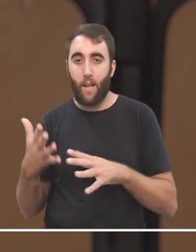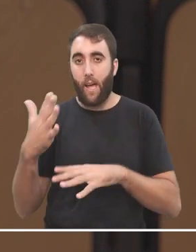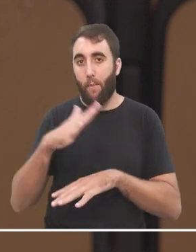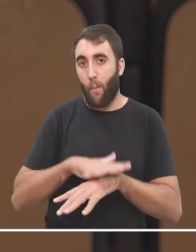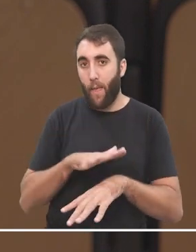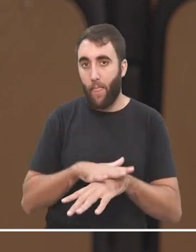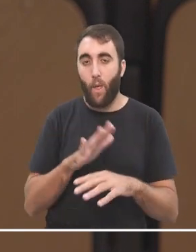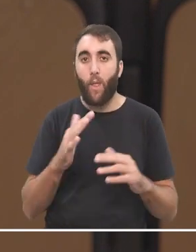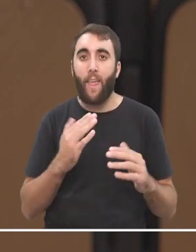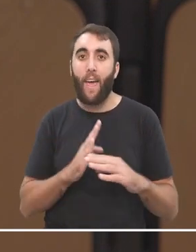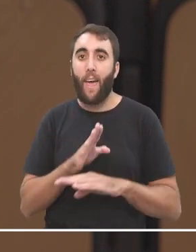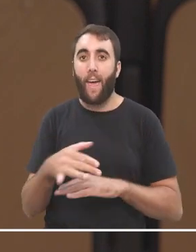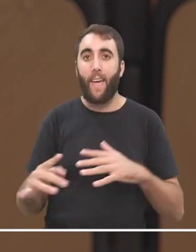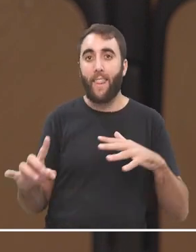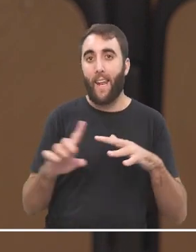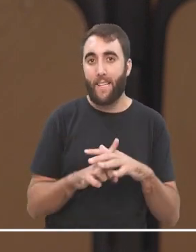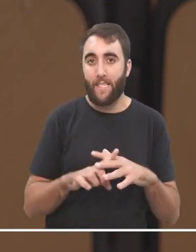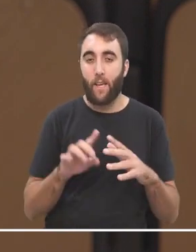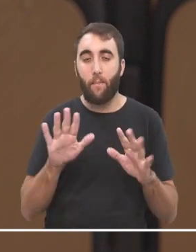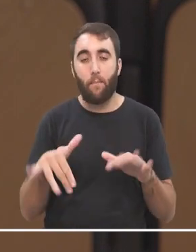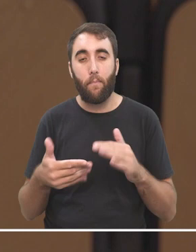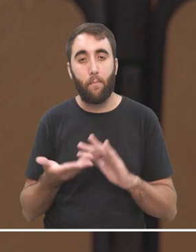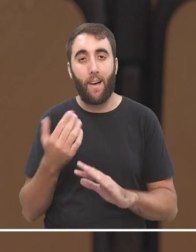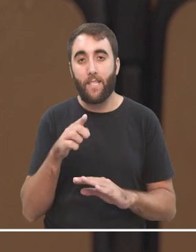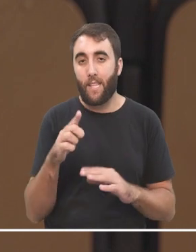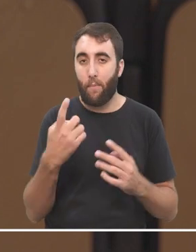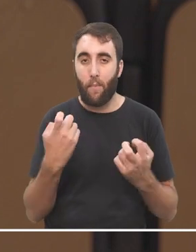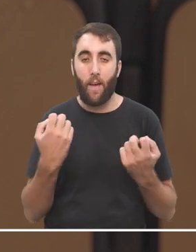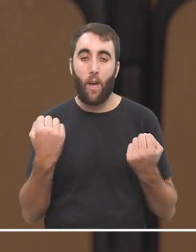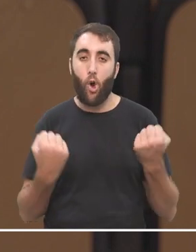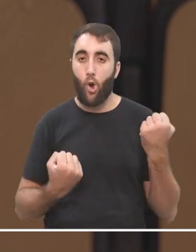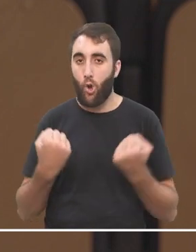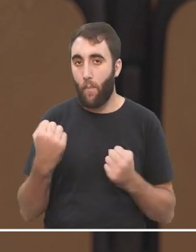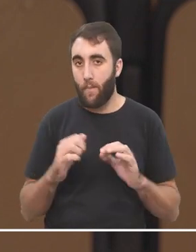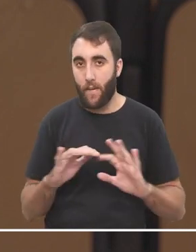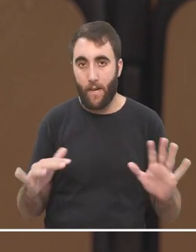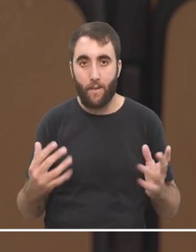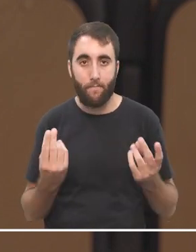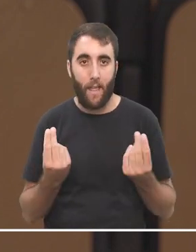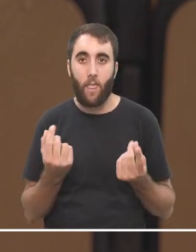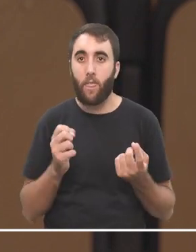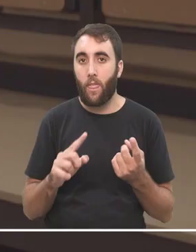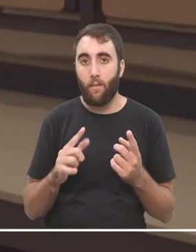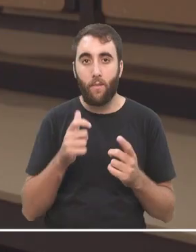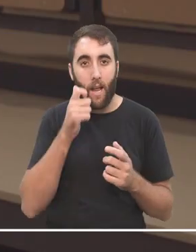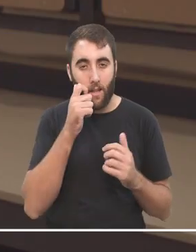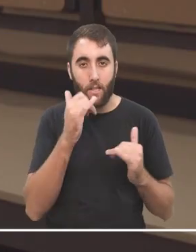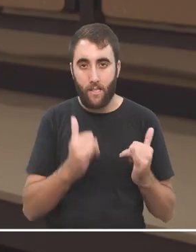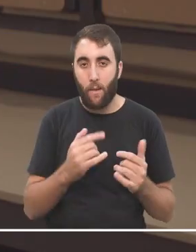de integrarse en la vida digital es más económica que generacional.